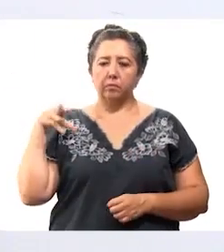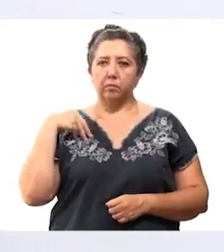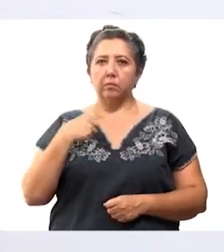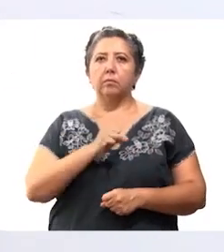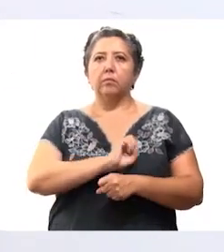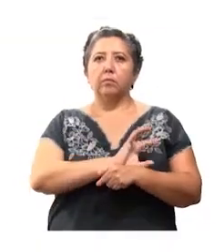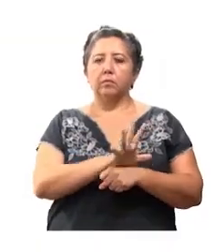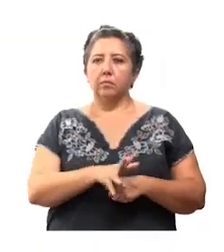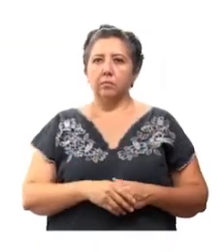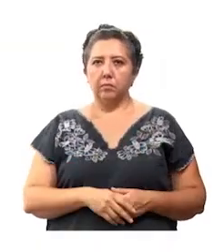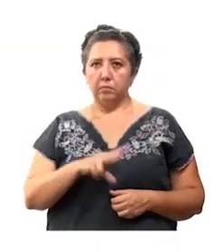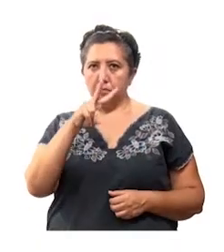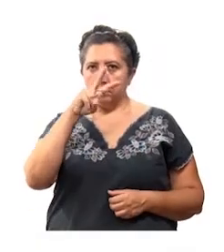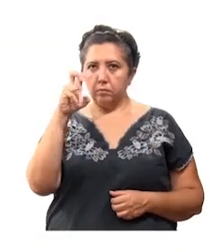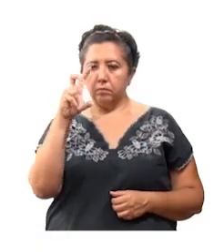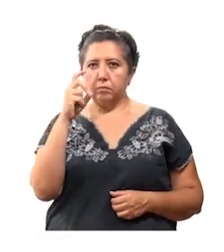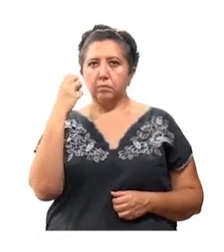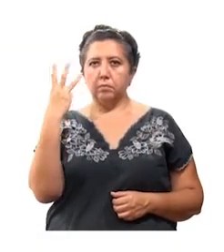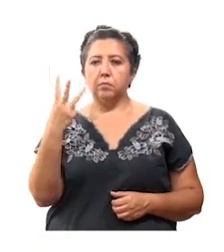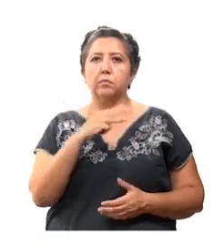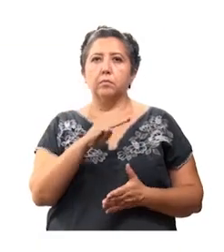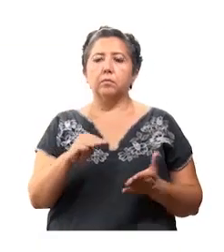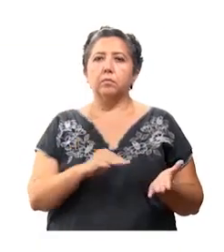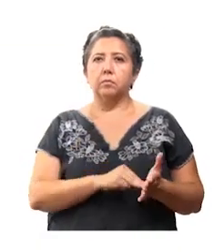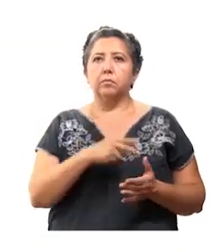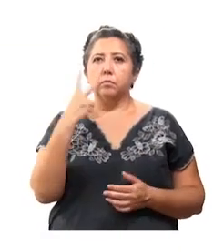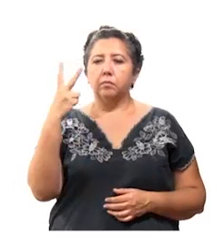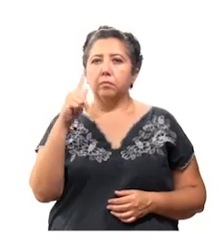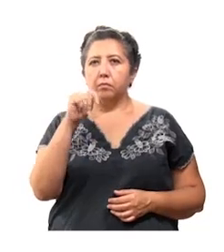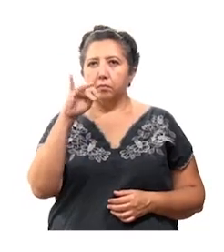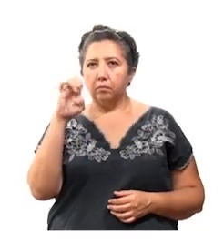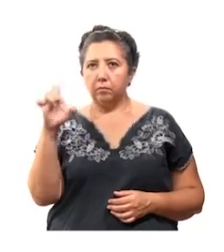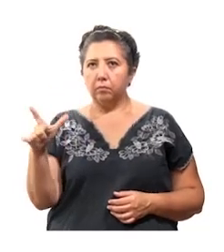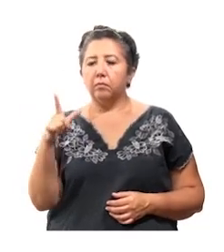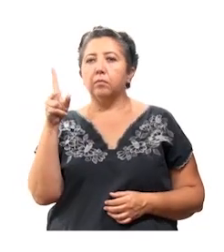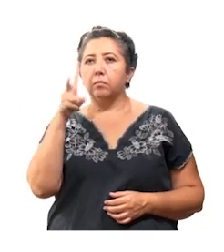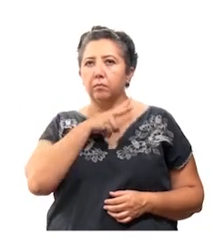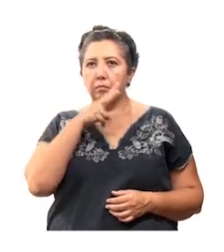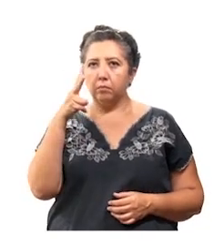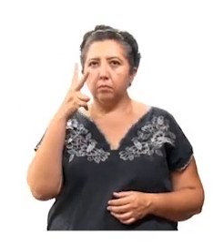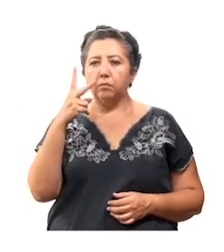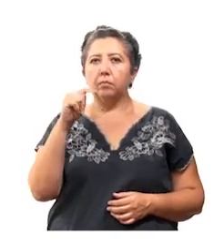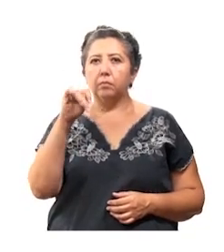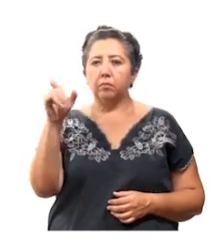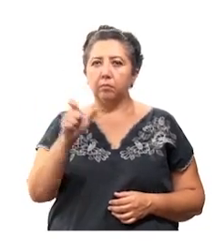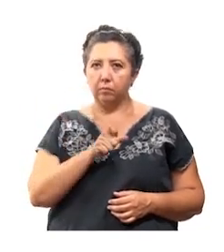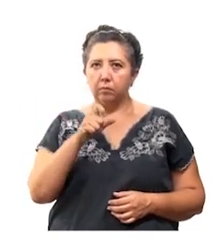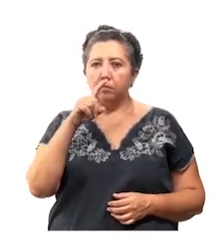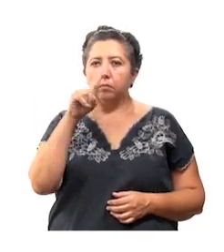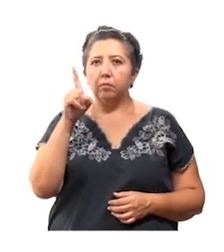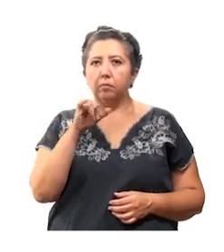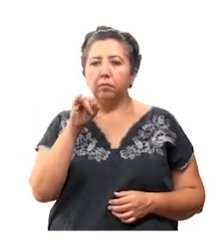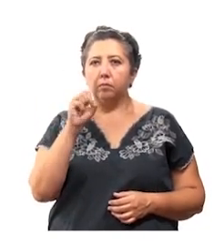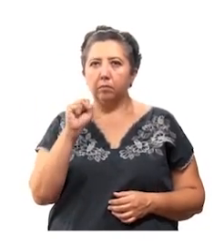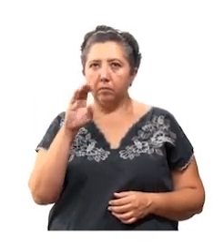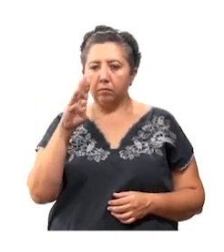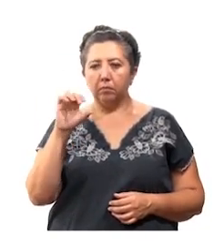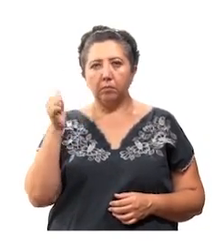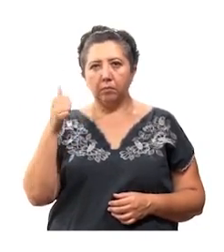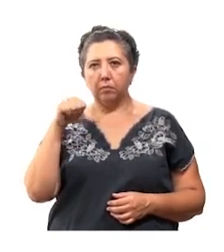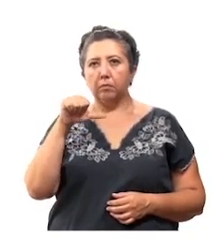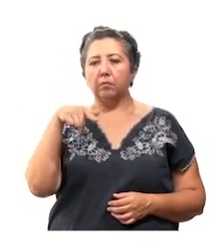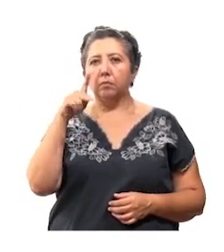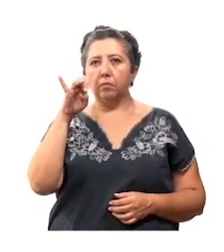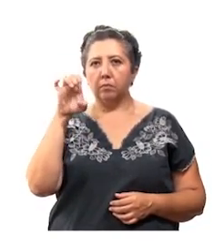contagios de coronavirus, 233 en Mérida, 3 en Ticul y Valladolid, 2 en Tecash y Tzucacap, 1 en